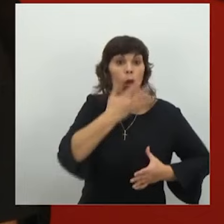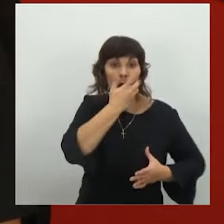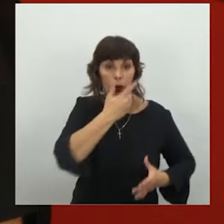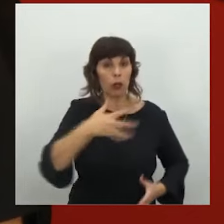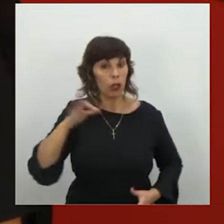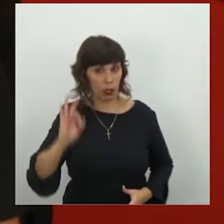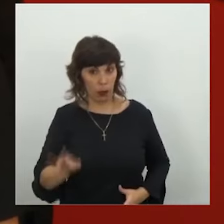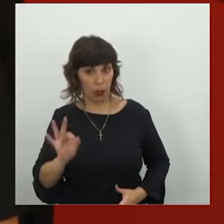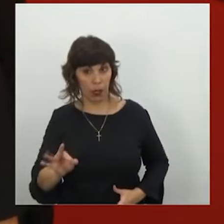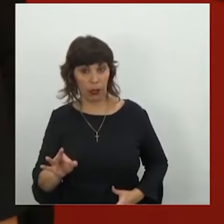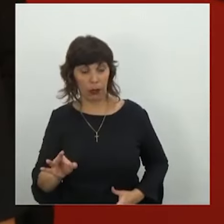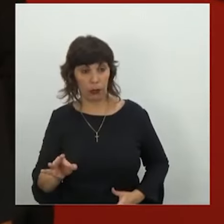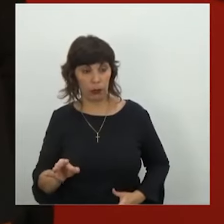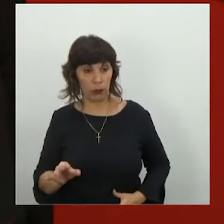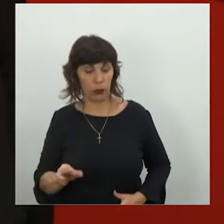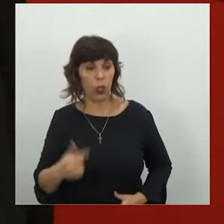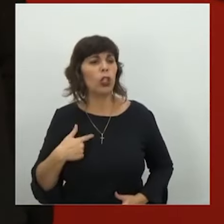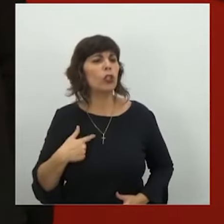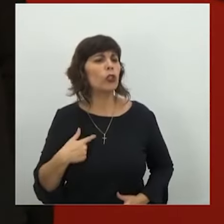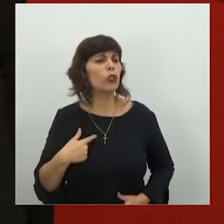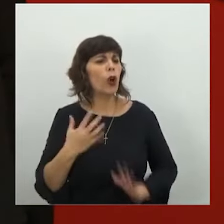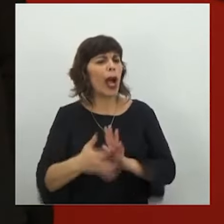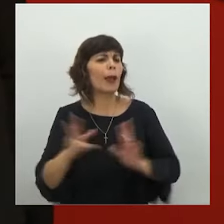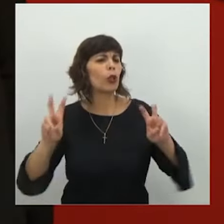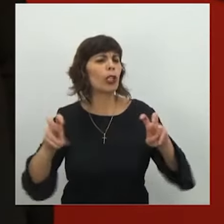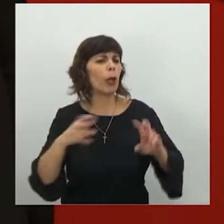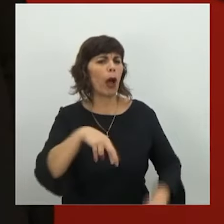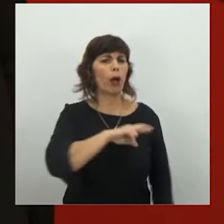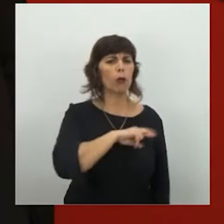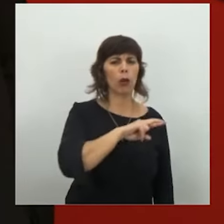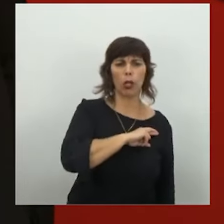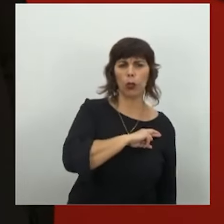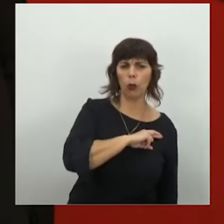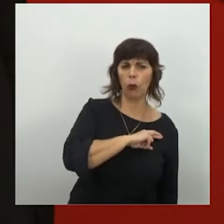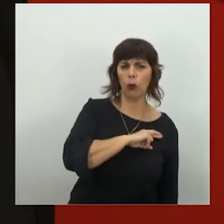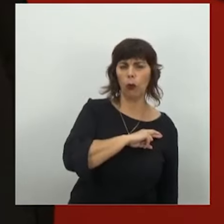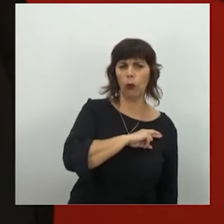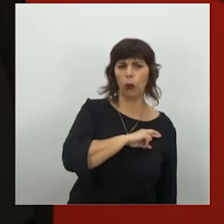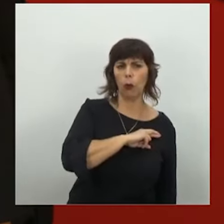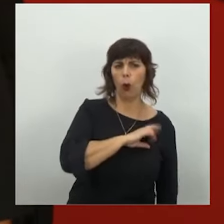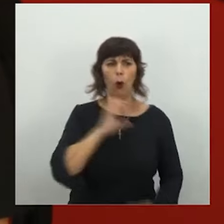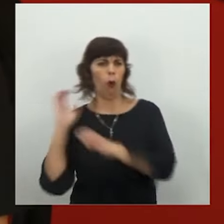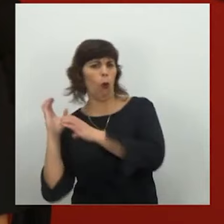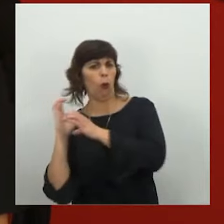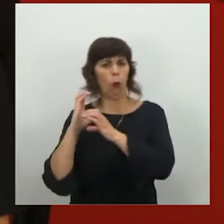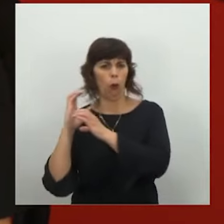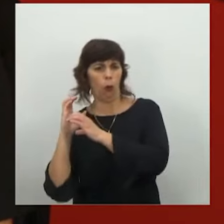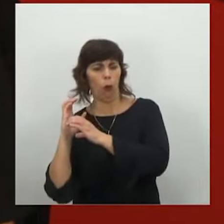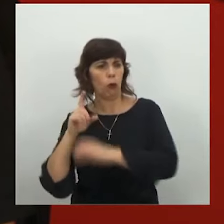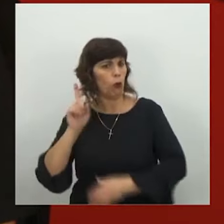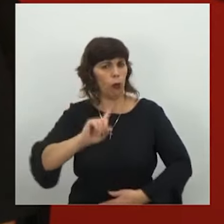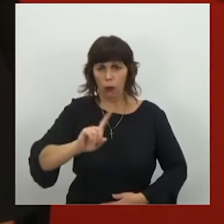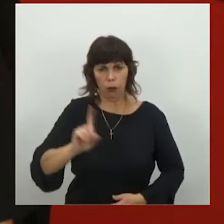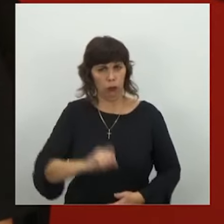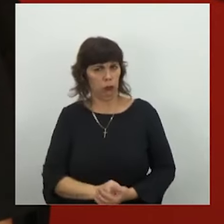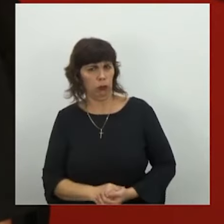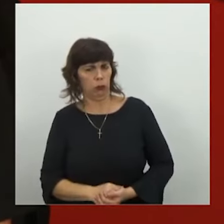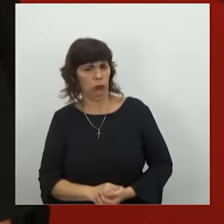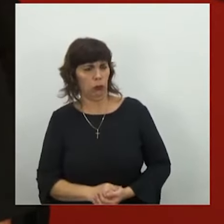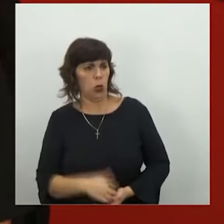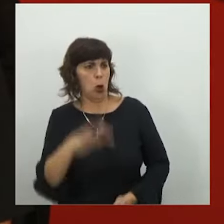estoy hablando de una religión, de ceremonias, de una denominación, ni de